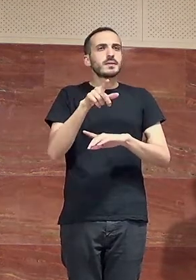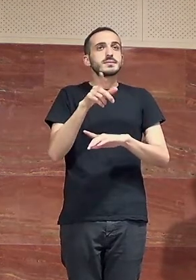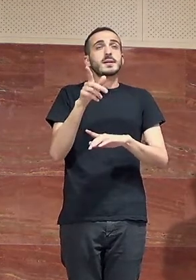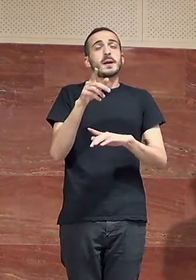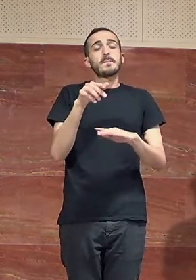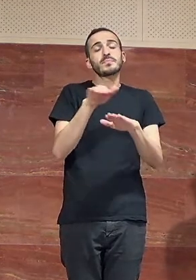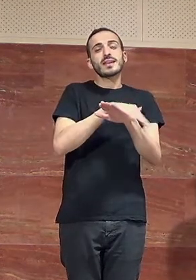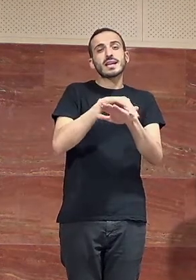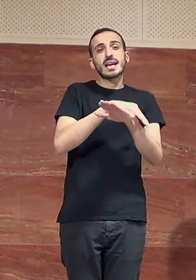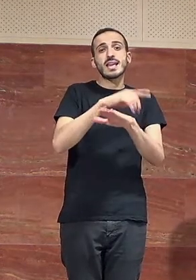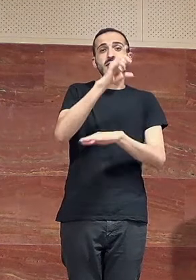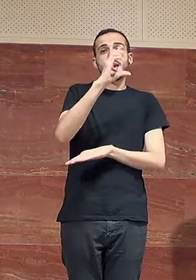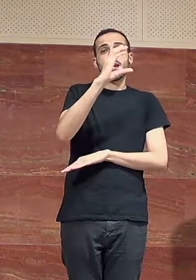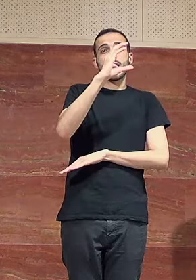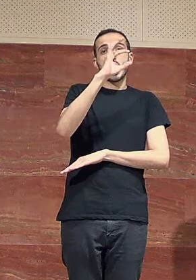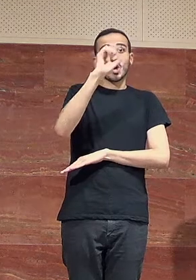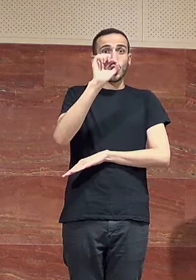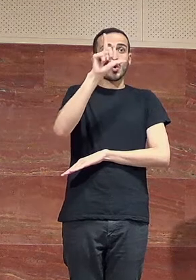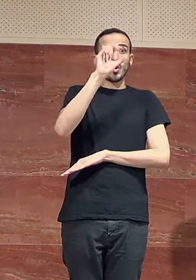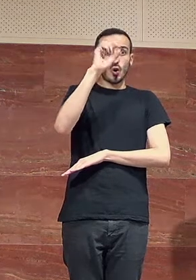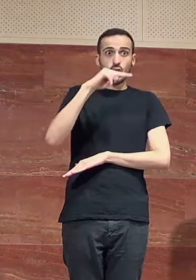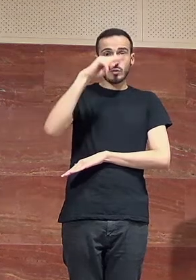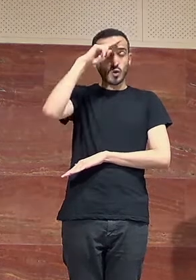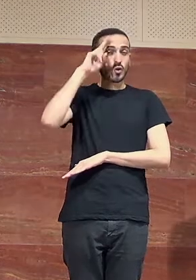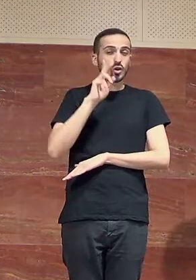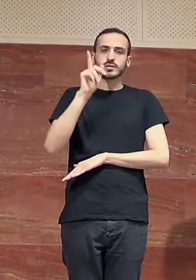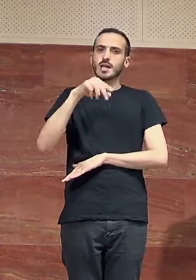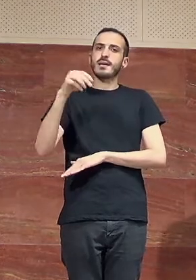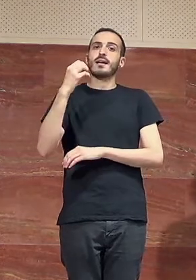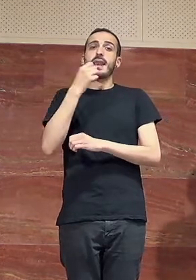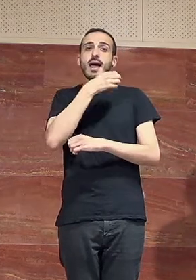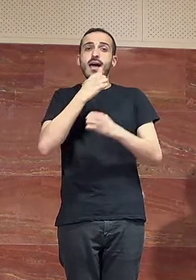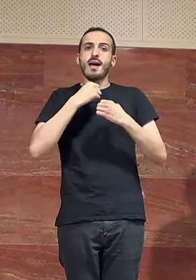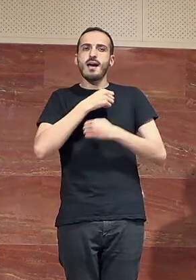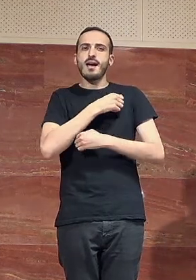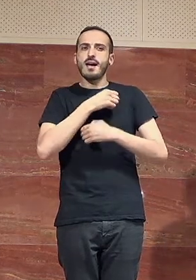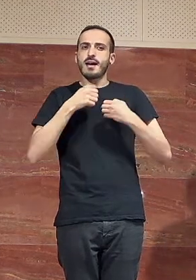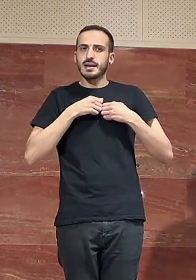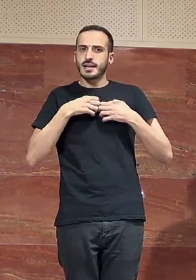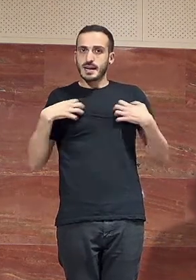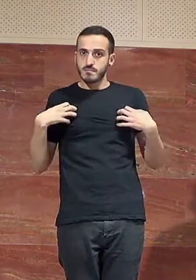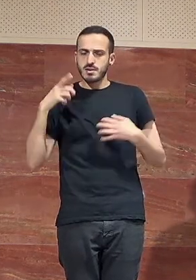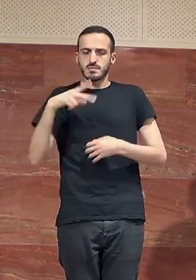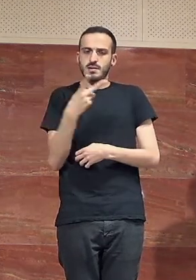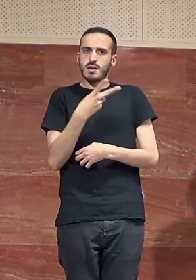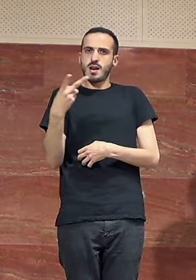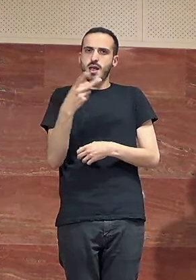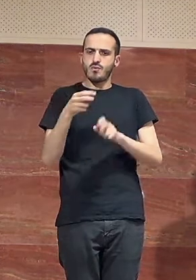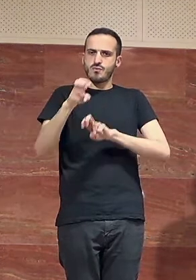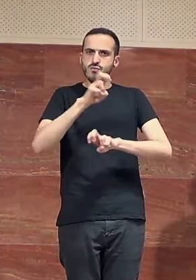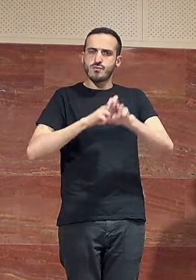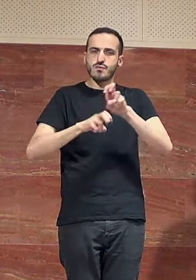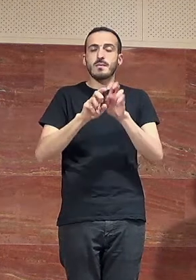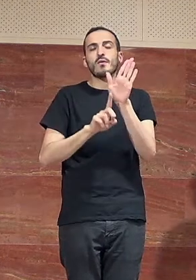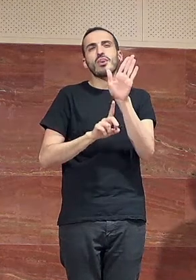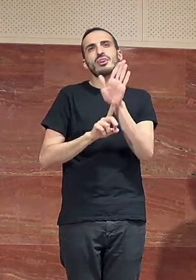Colón y la Gran Vía, continuando después del cruce de la red de San Luis a través de un paso de peatones singular que se desarrolló allí,